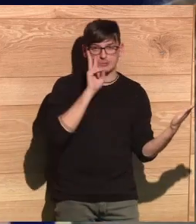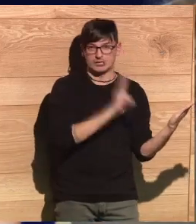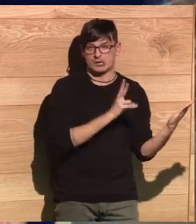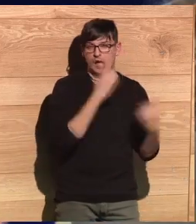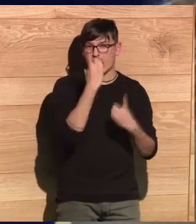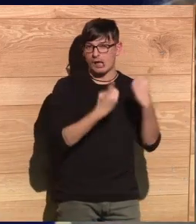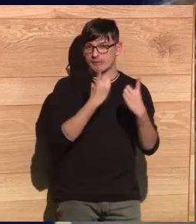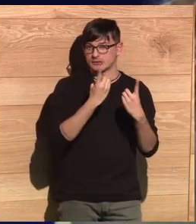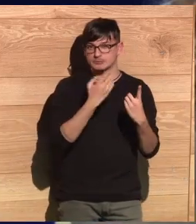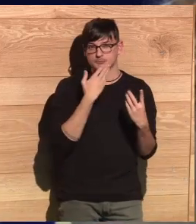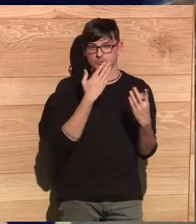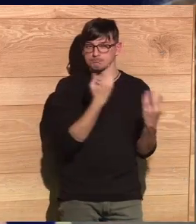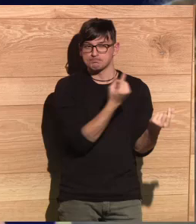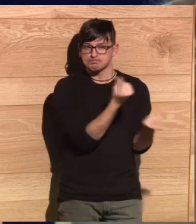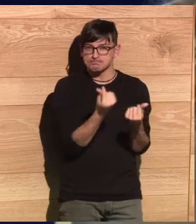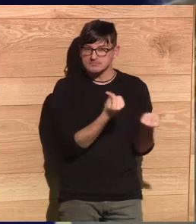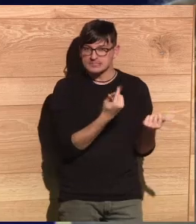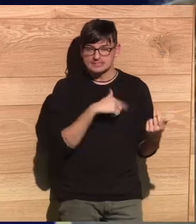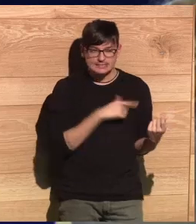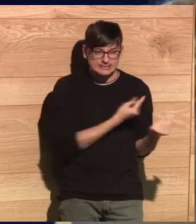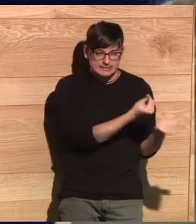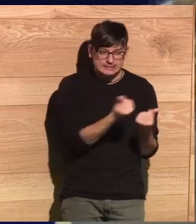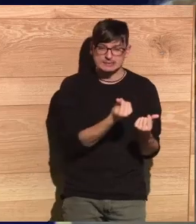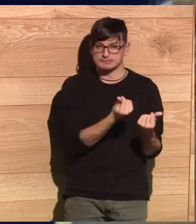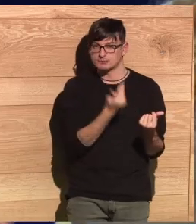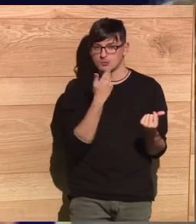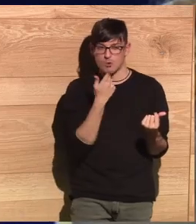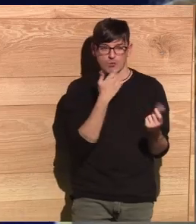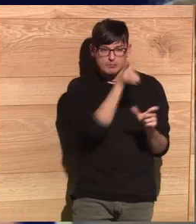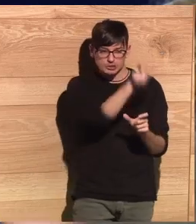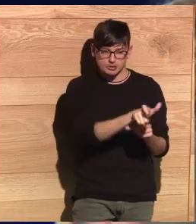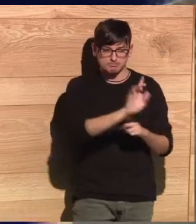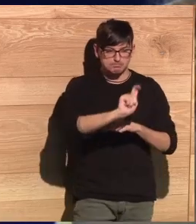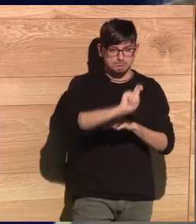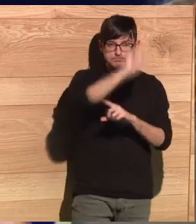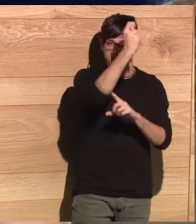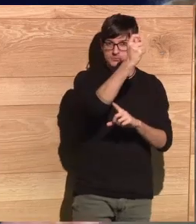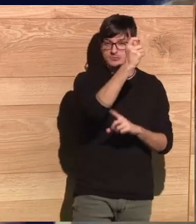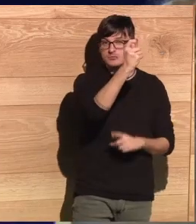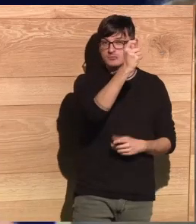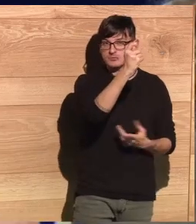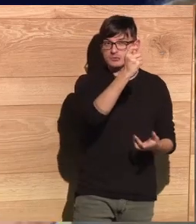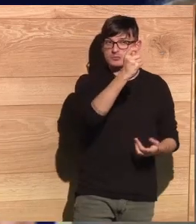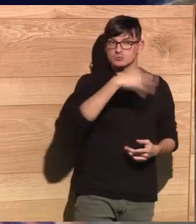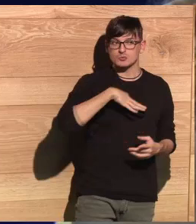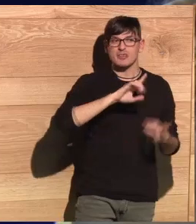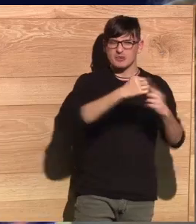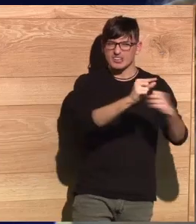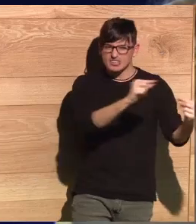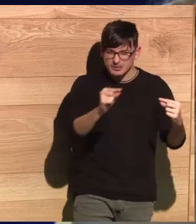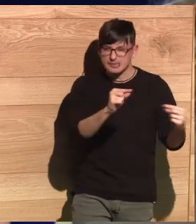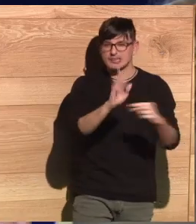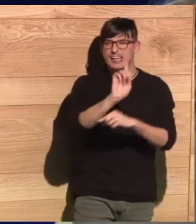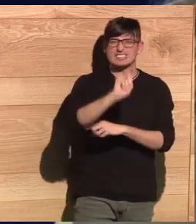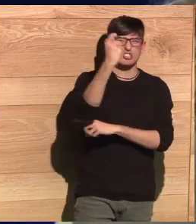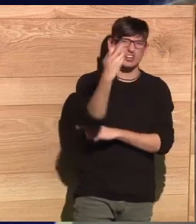en el aire la sensación de que alguien ha llegado al éxito, que podríamos hacer otro debate de qué es el éxito,